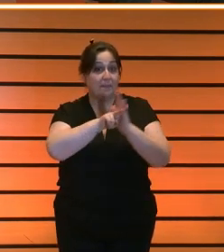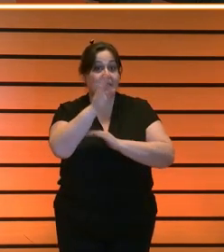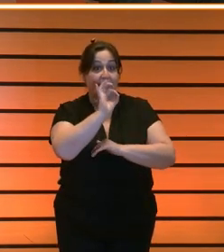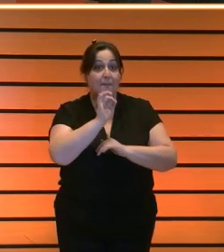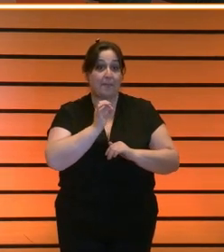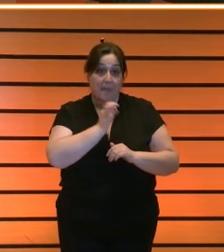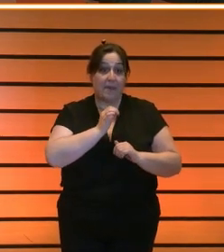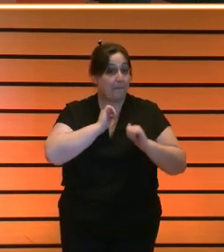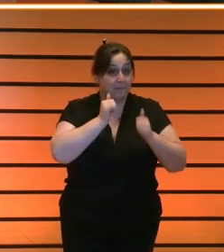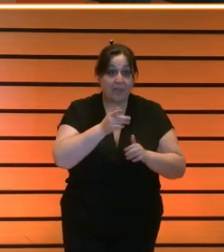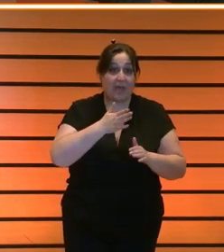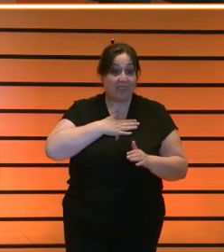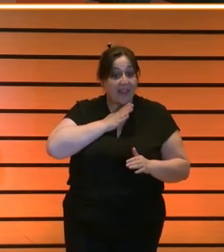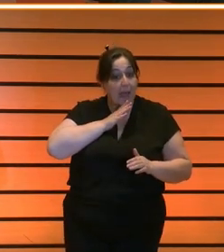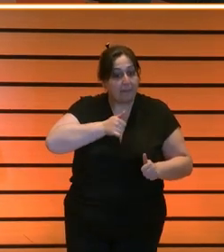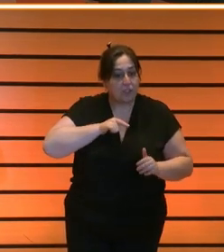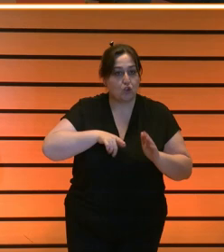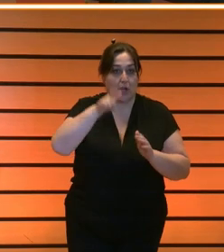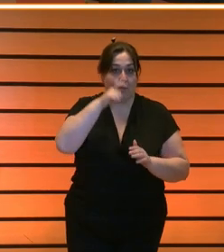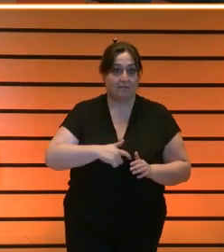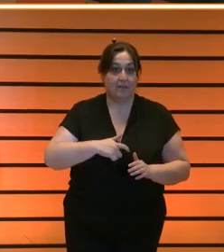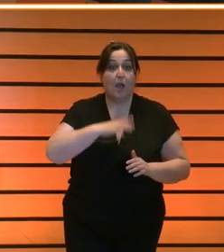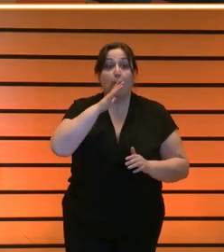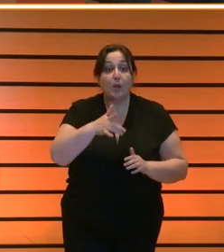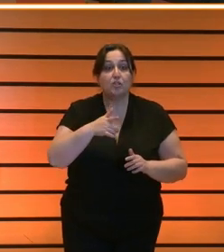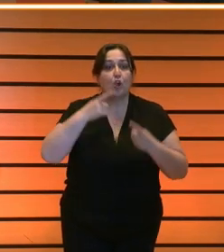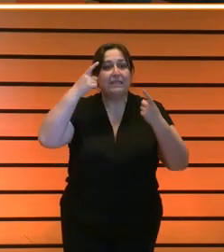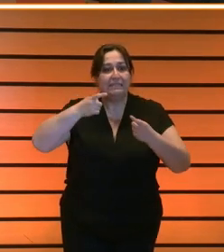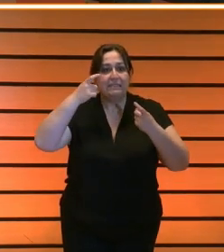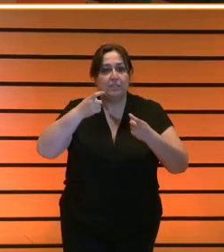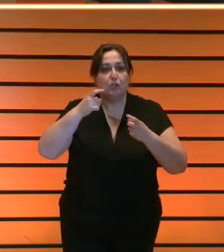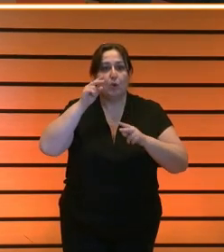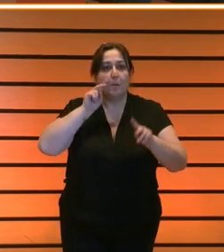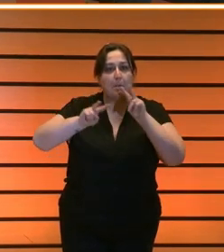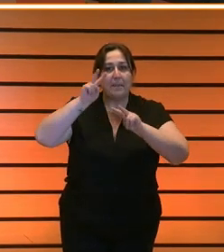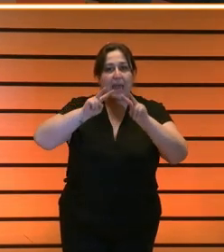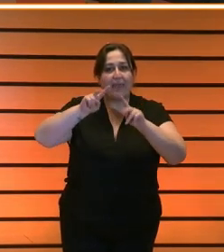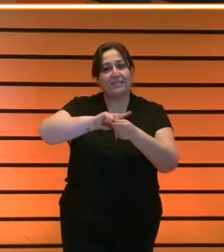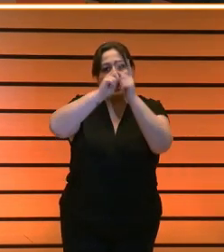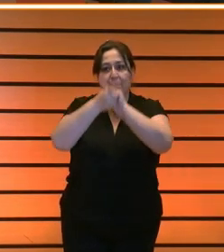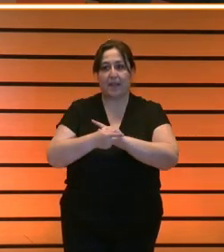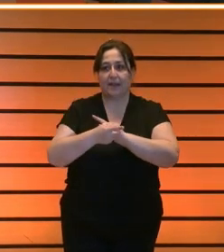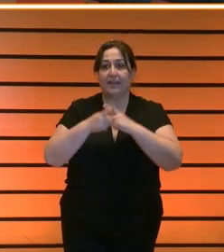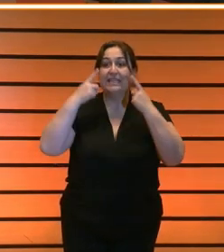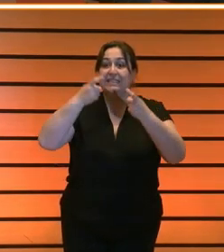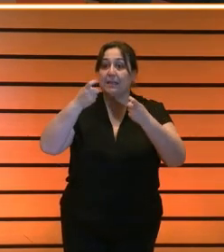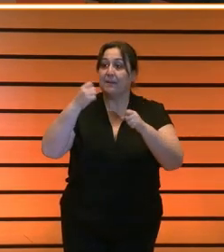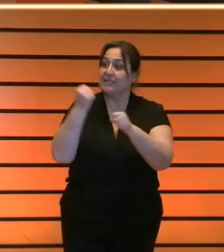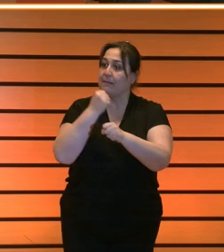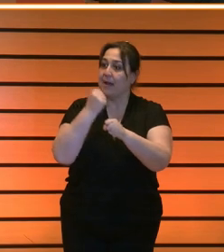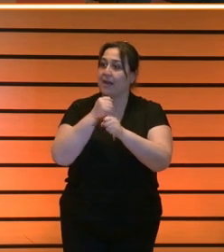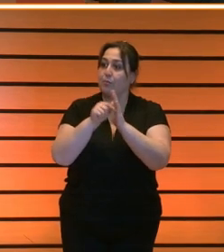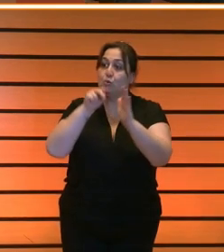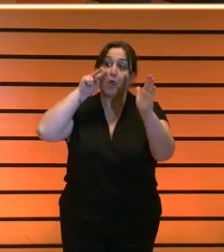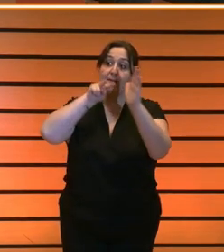esta insistencia en cambiar todas las miradas y que sea siempre desde la perspectiva del usuario desde el